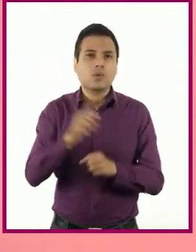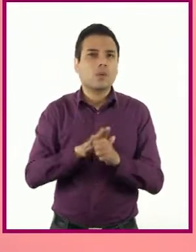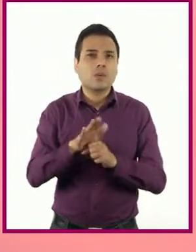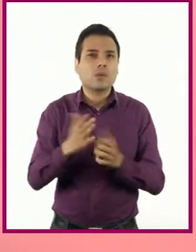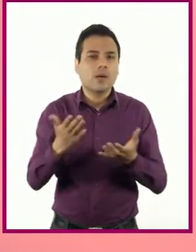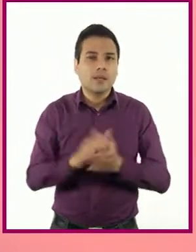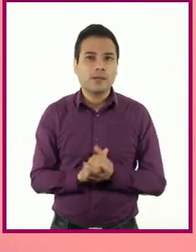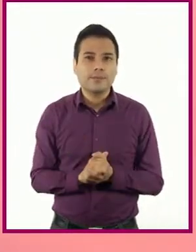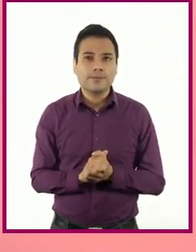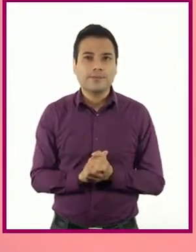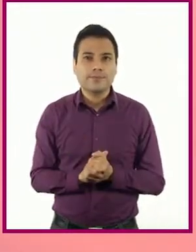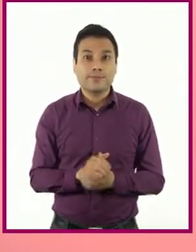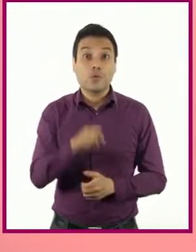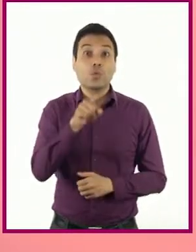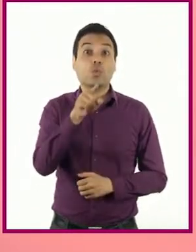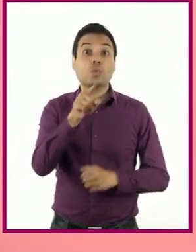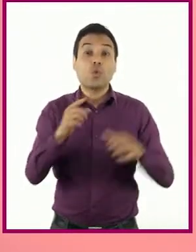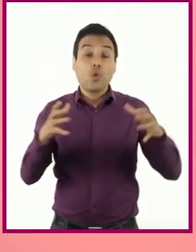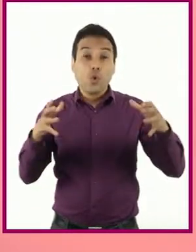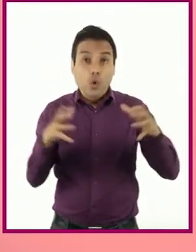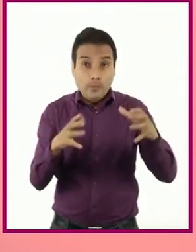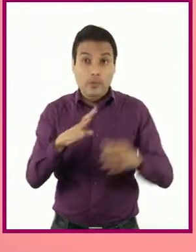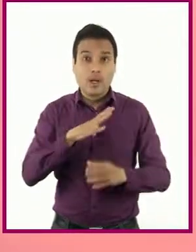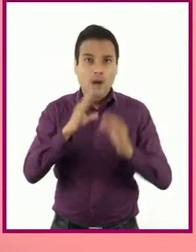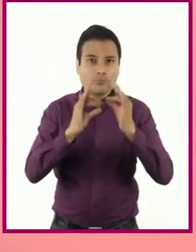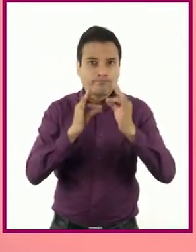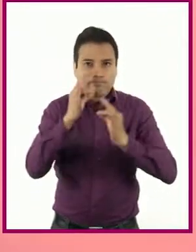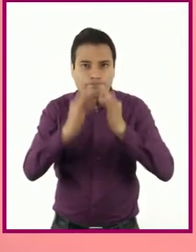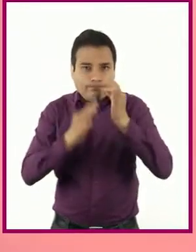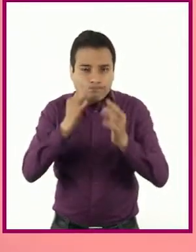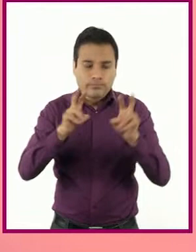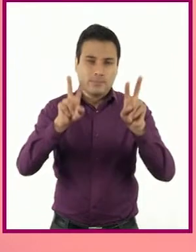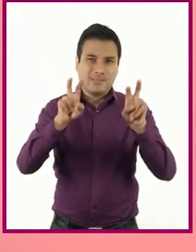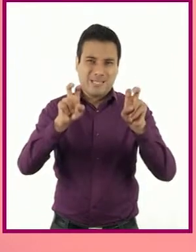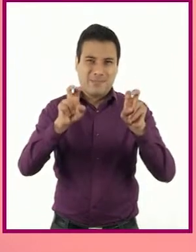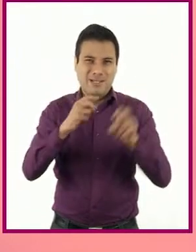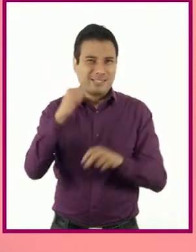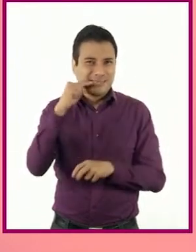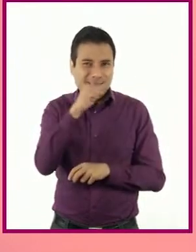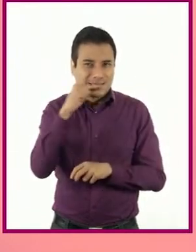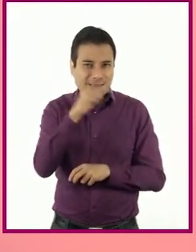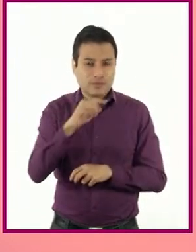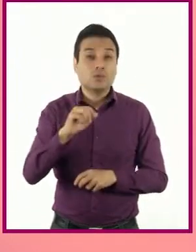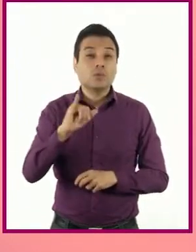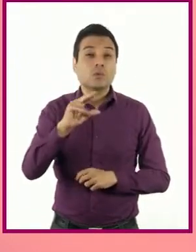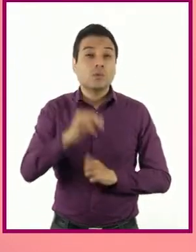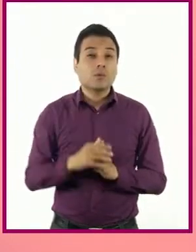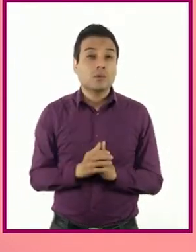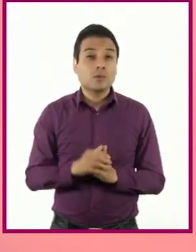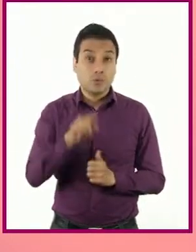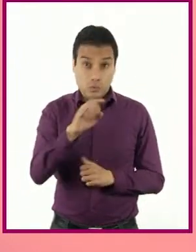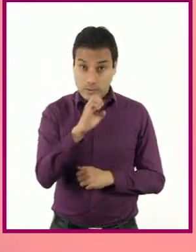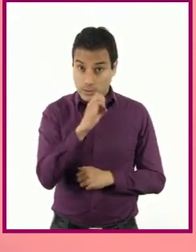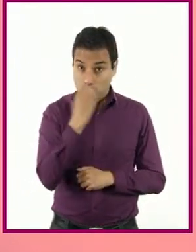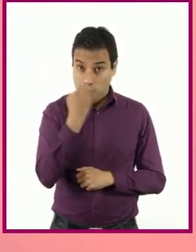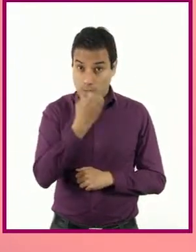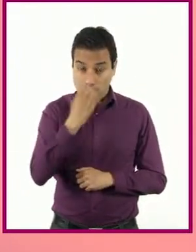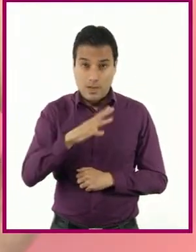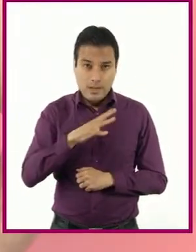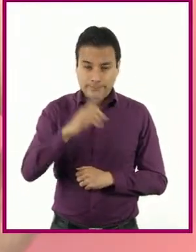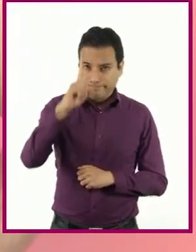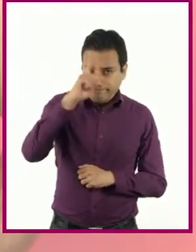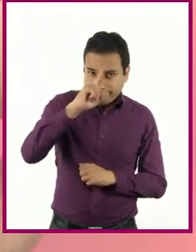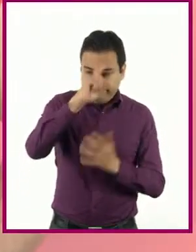comunidad existen campañas para el cuidado de la higiene dental? ¿Recuerdas si en tu escuela realizan campañas de protección